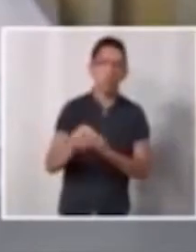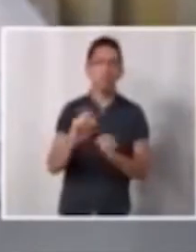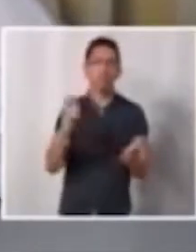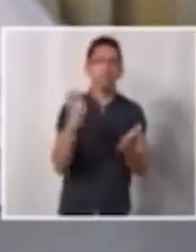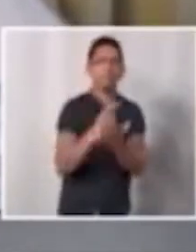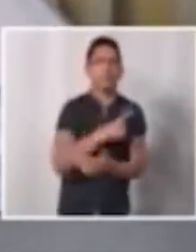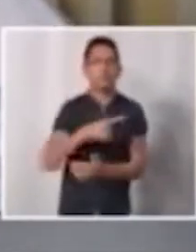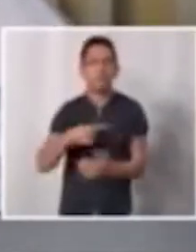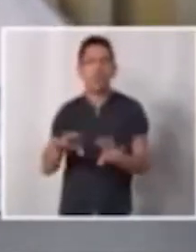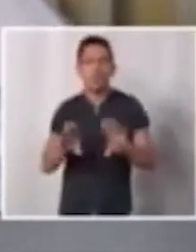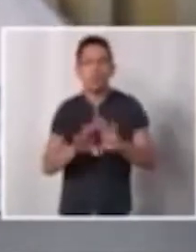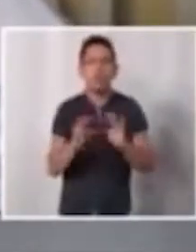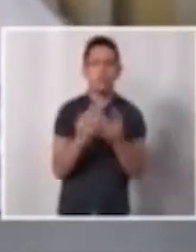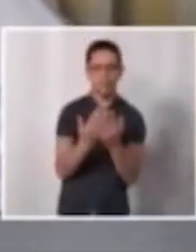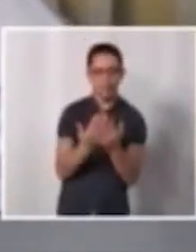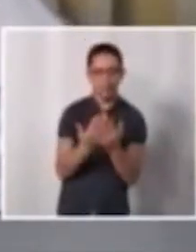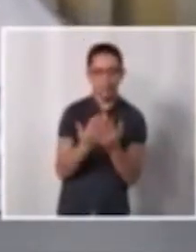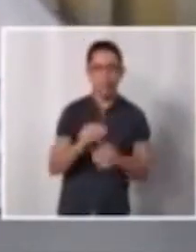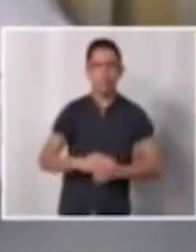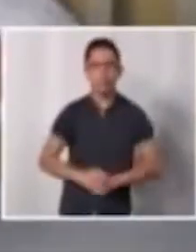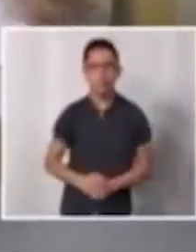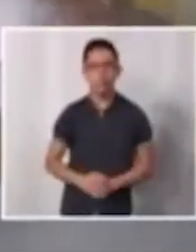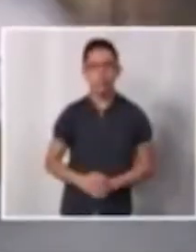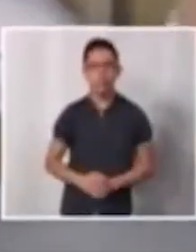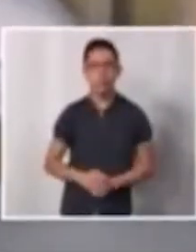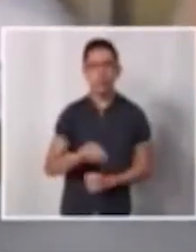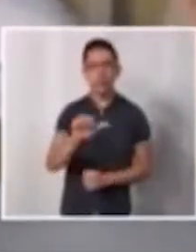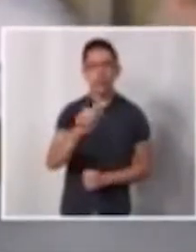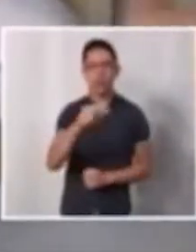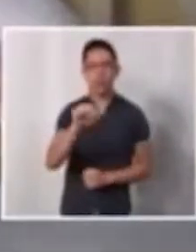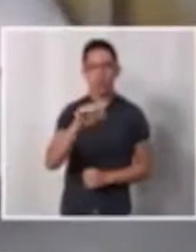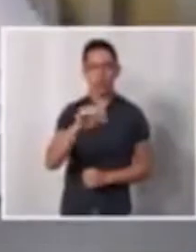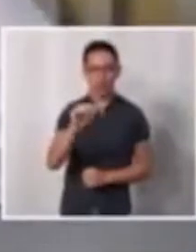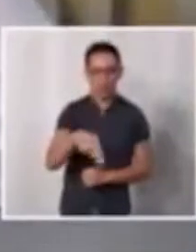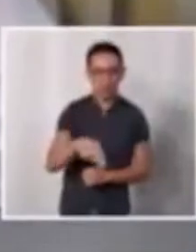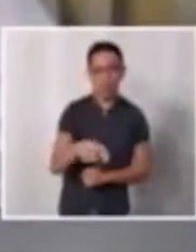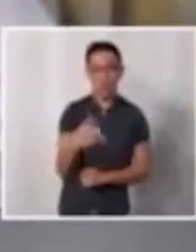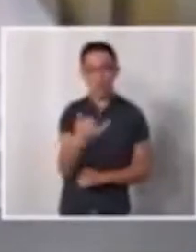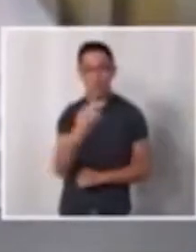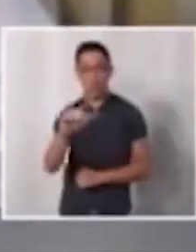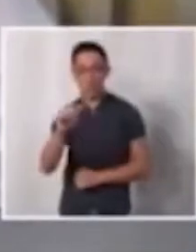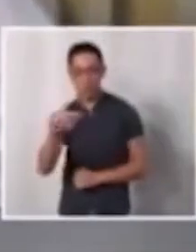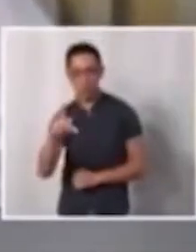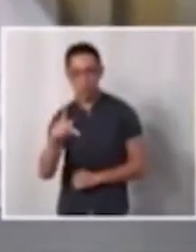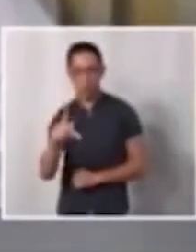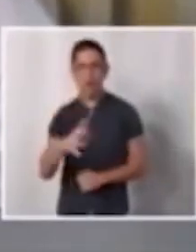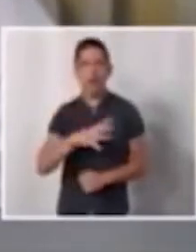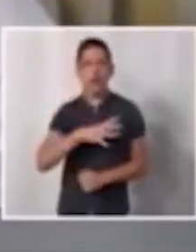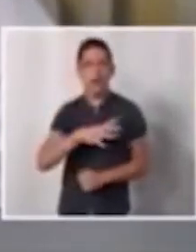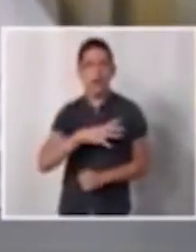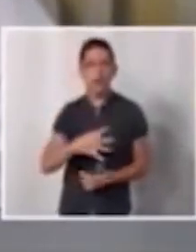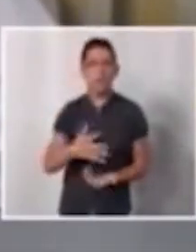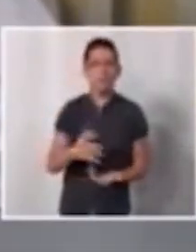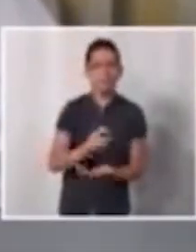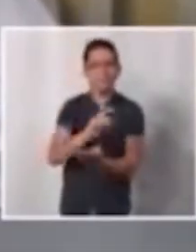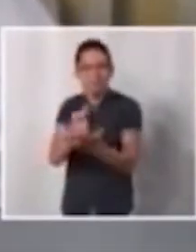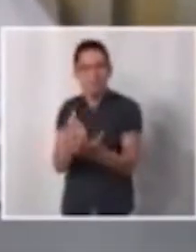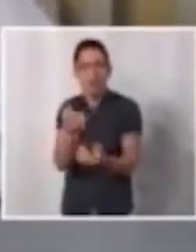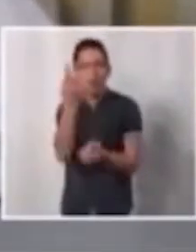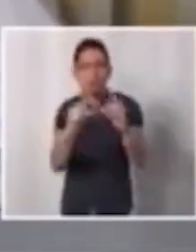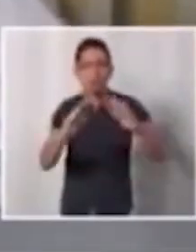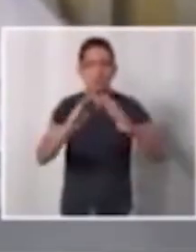darán exenciones, descuentos o pagos diferidos a todos los hogares, a los más necesitados,